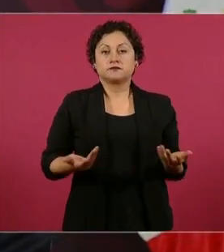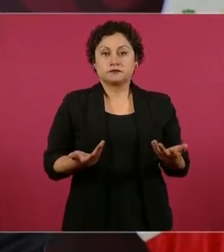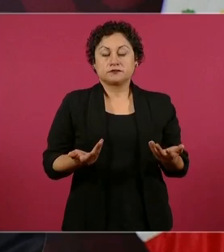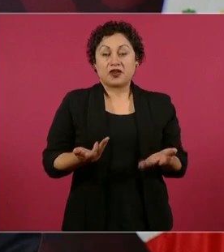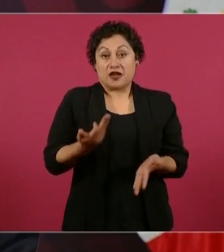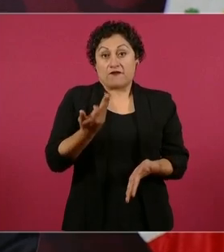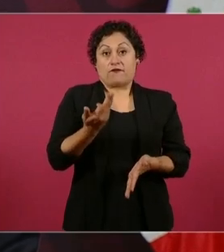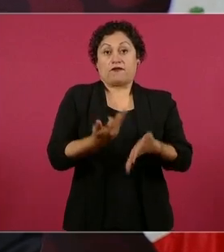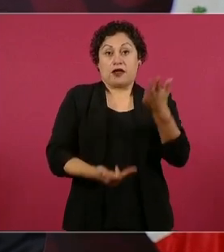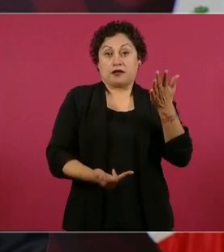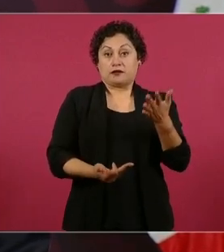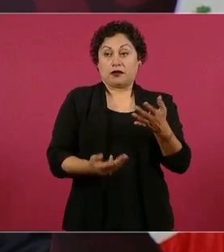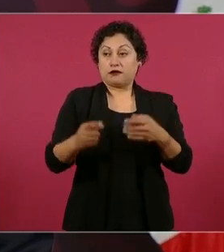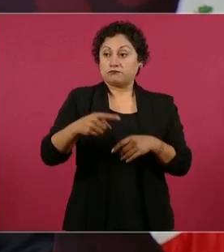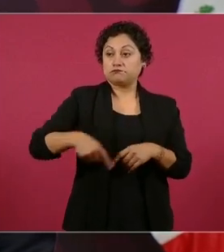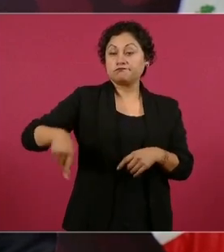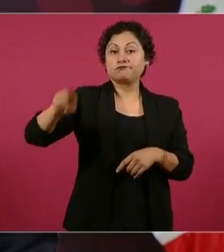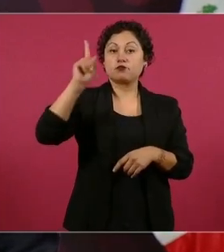mujeres.